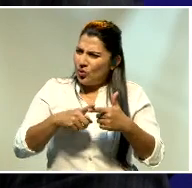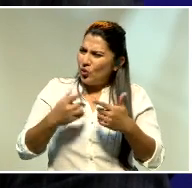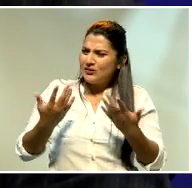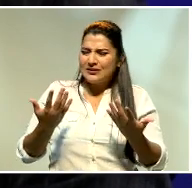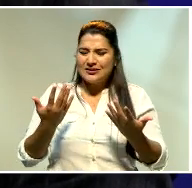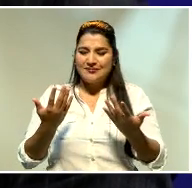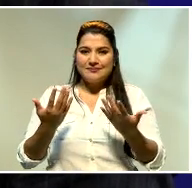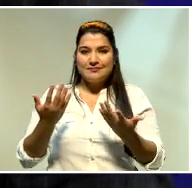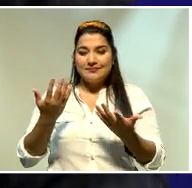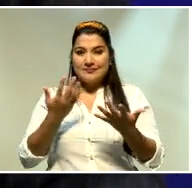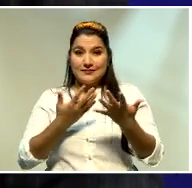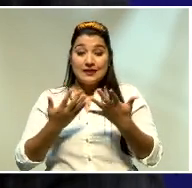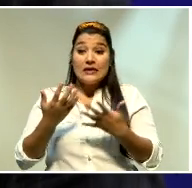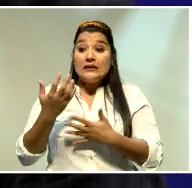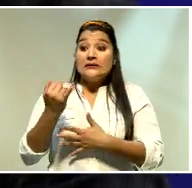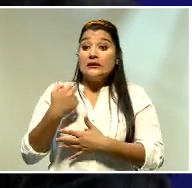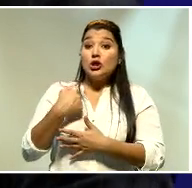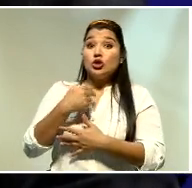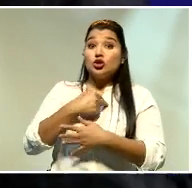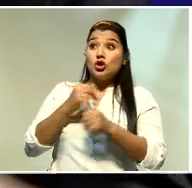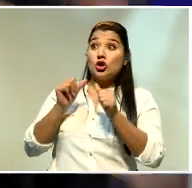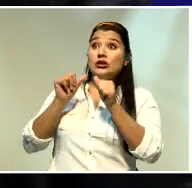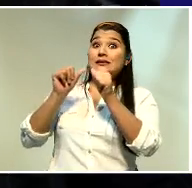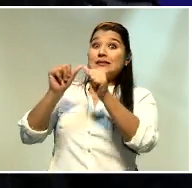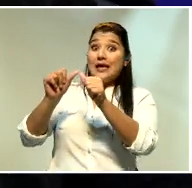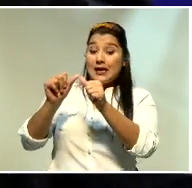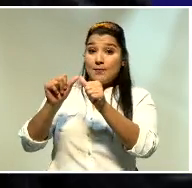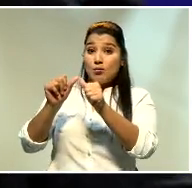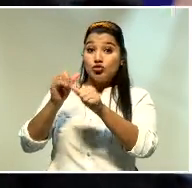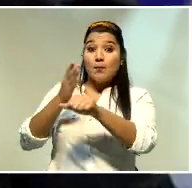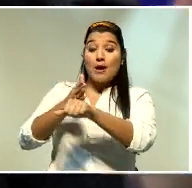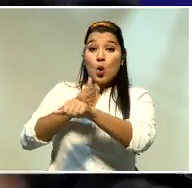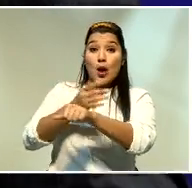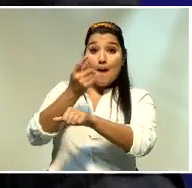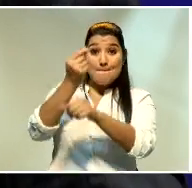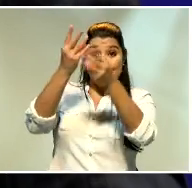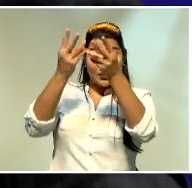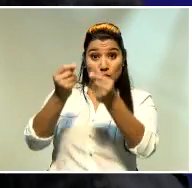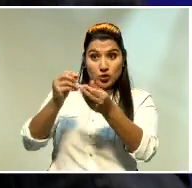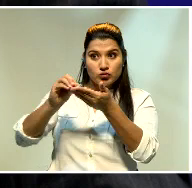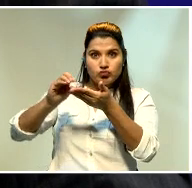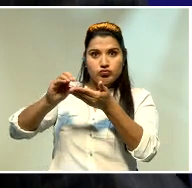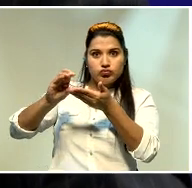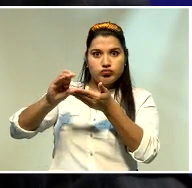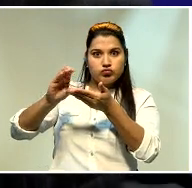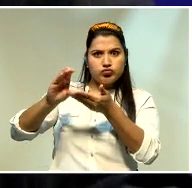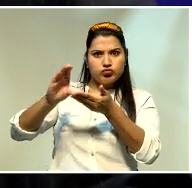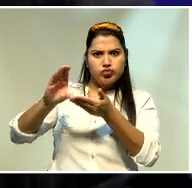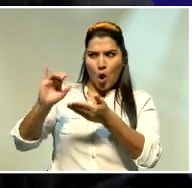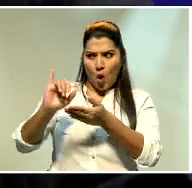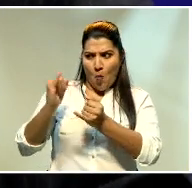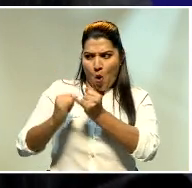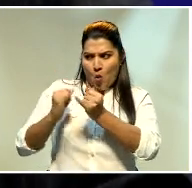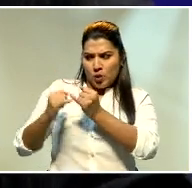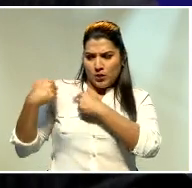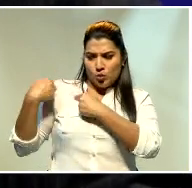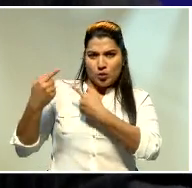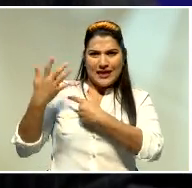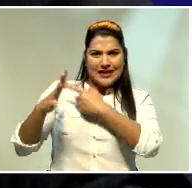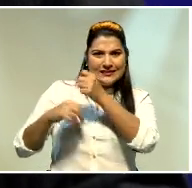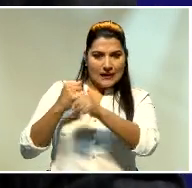dos discusiones. Si lo seguimos haciendo crecer como venía creciendo en los últimos 15 años, creciendo a números